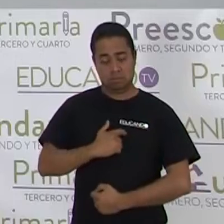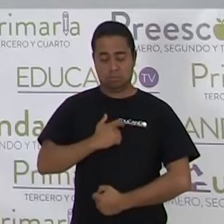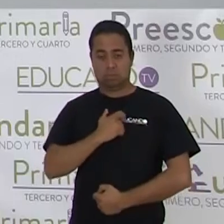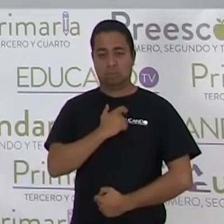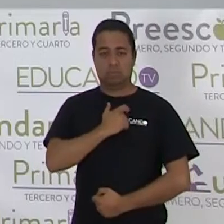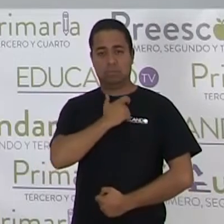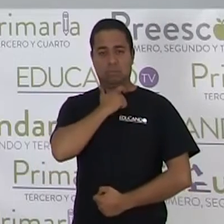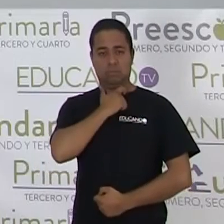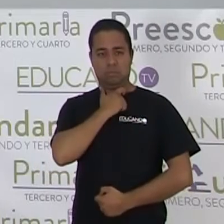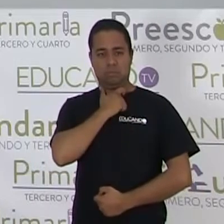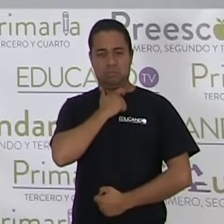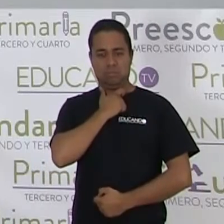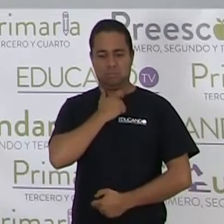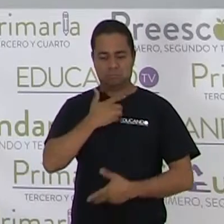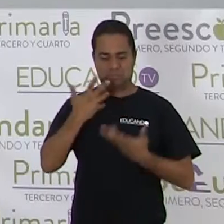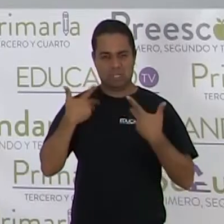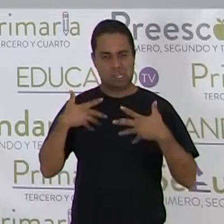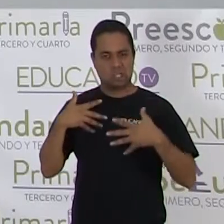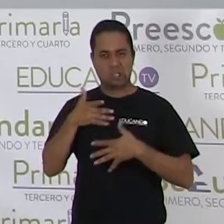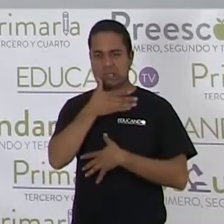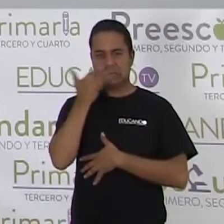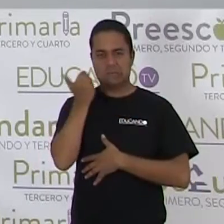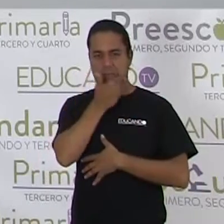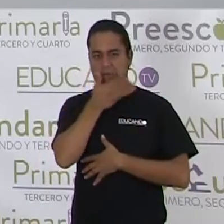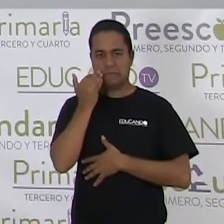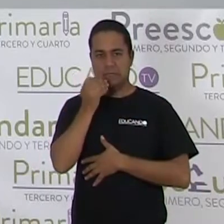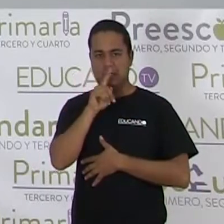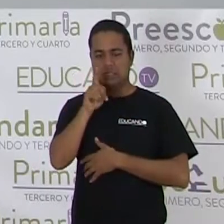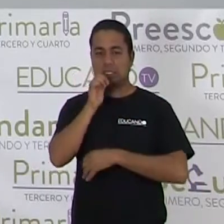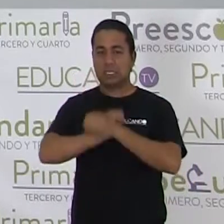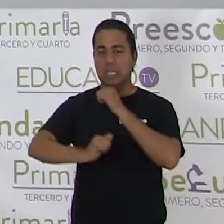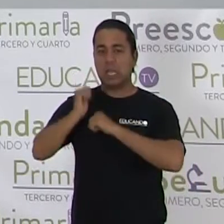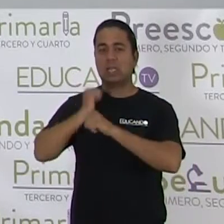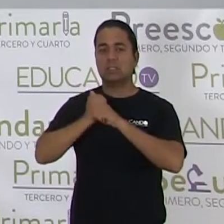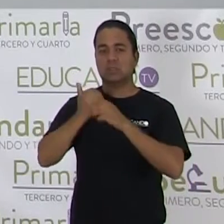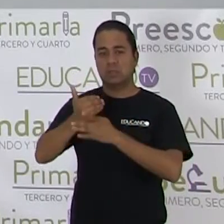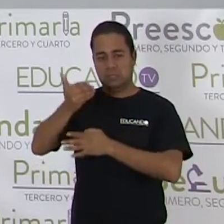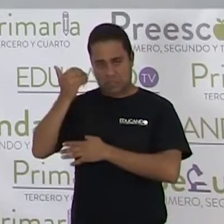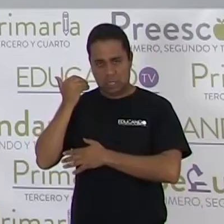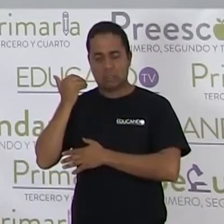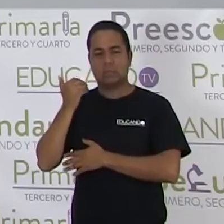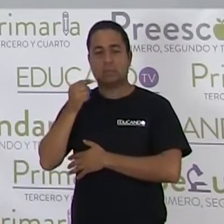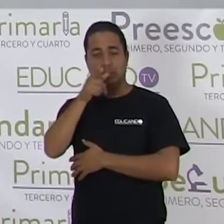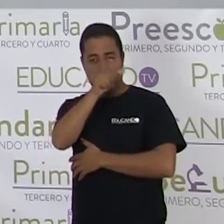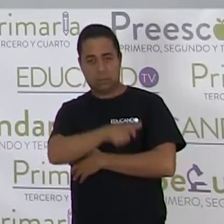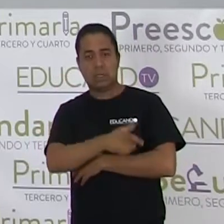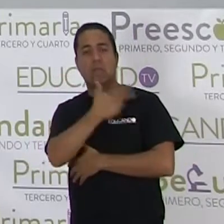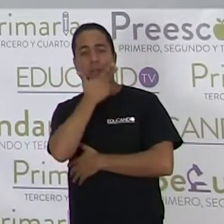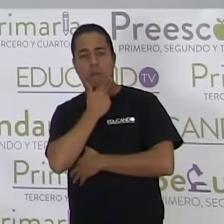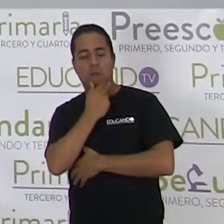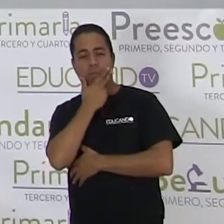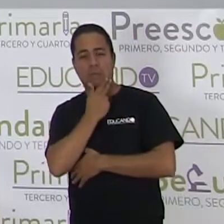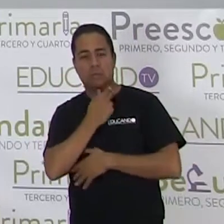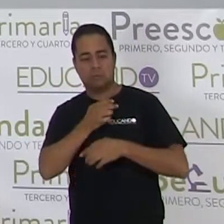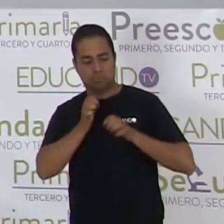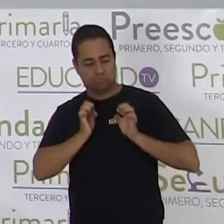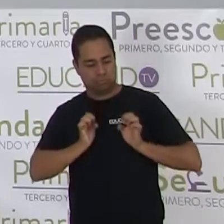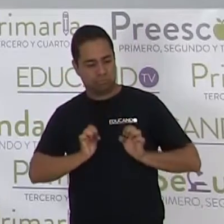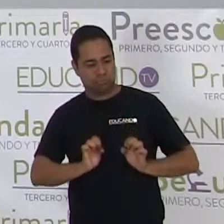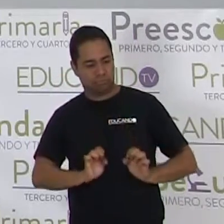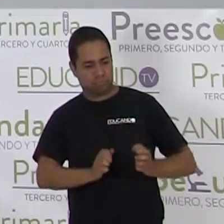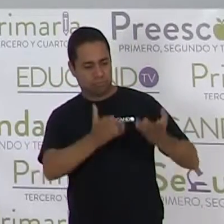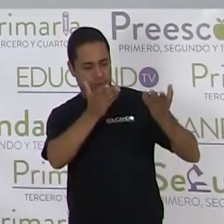un smoking desordenado de hace 100 años es un hombre elegante,